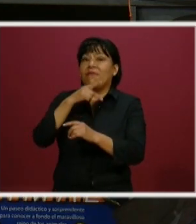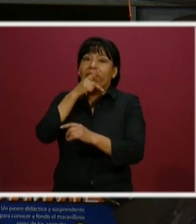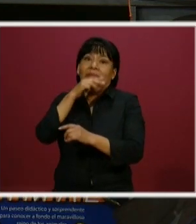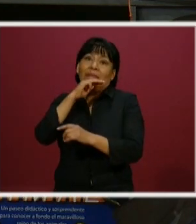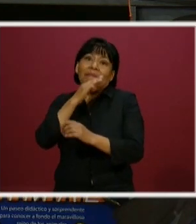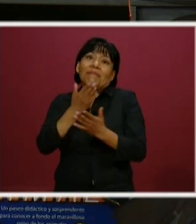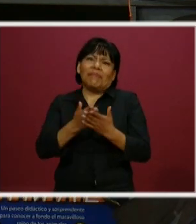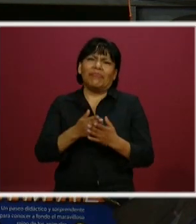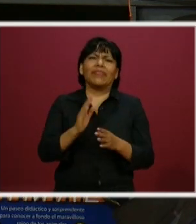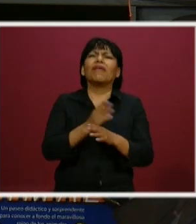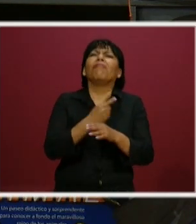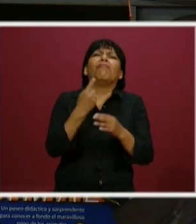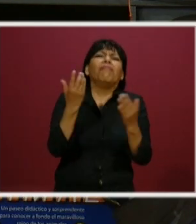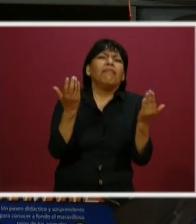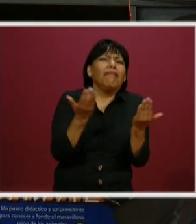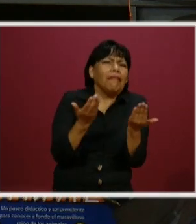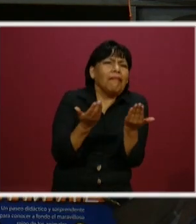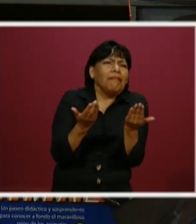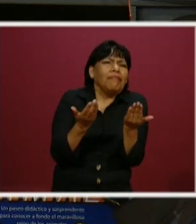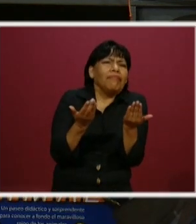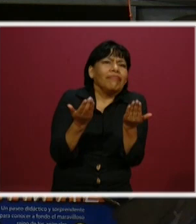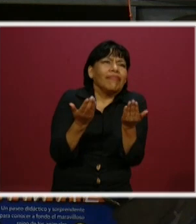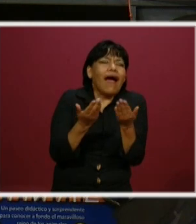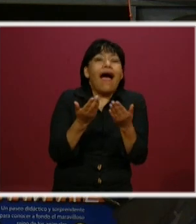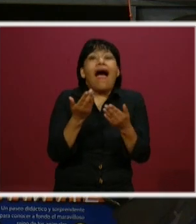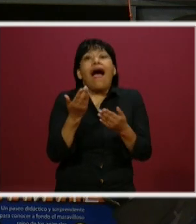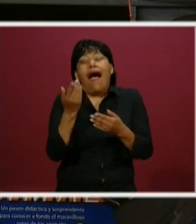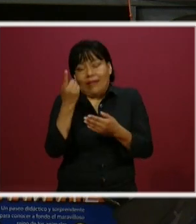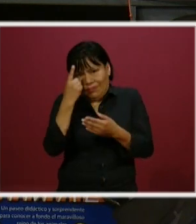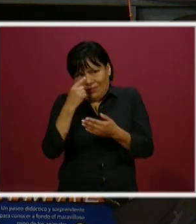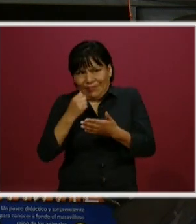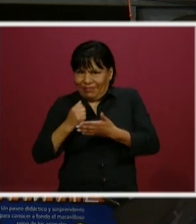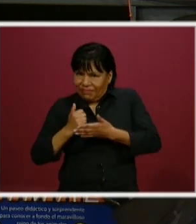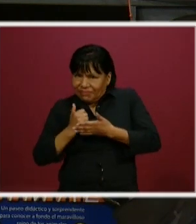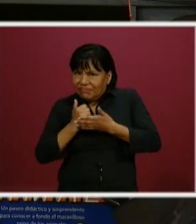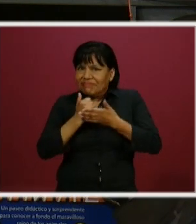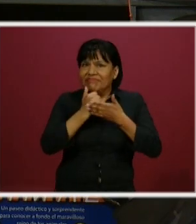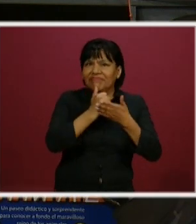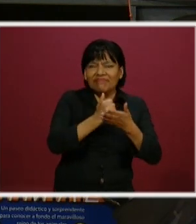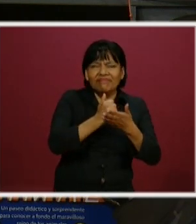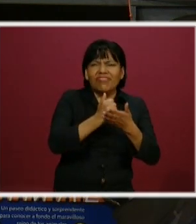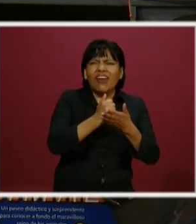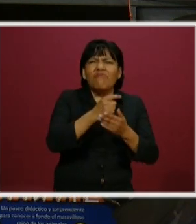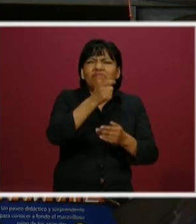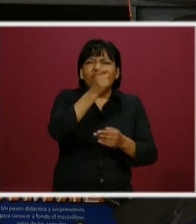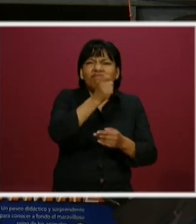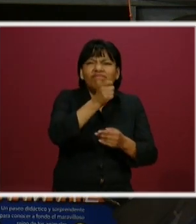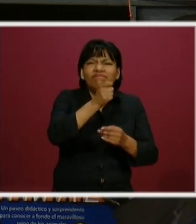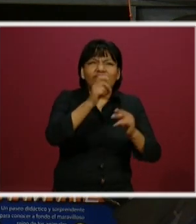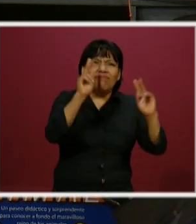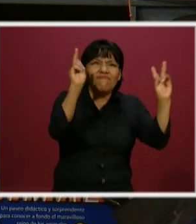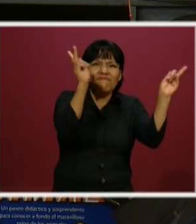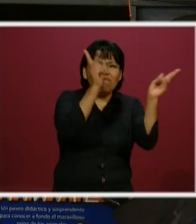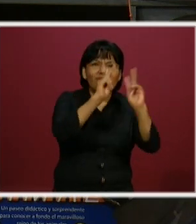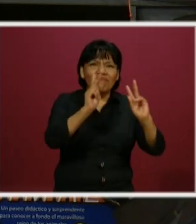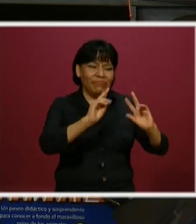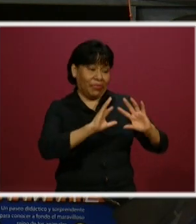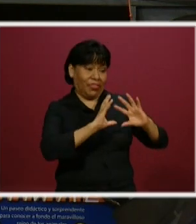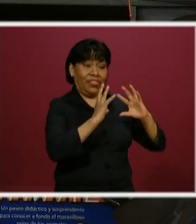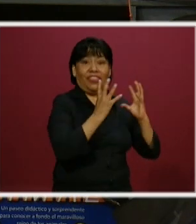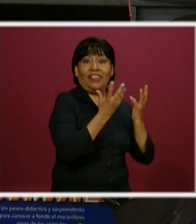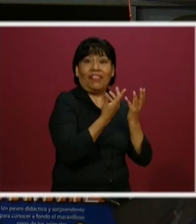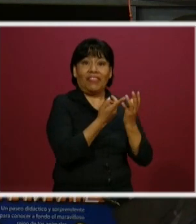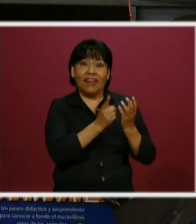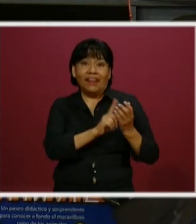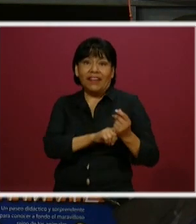porque fueron esas acciones fueron a favor de hacer las paces con la madre tierra' y es por